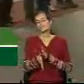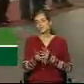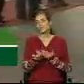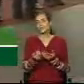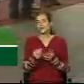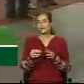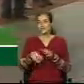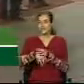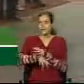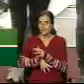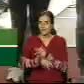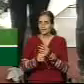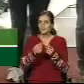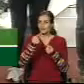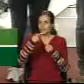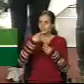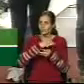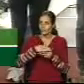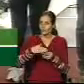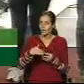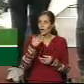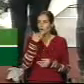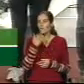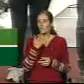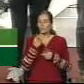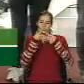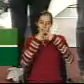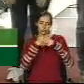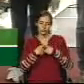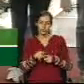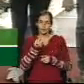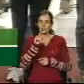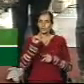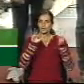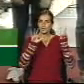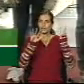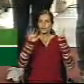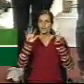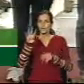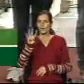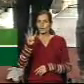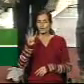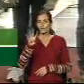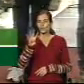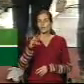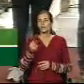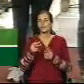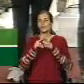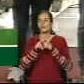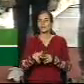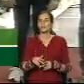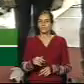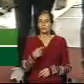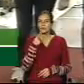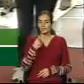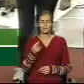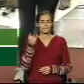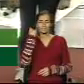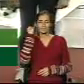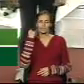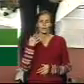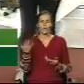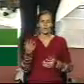de raíces y tubérculos, para un total de 164 créditos. Imagínense, cuando